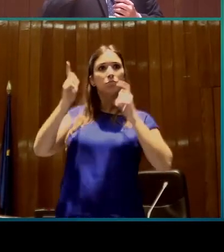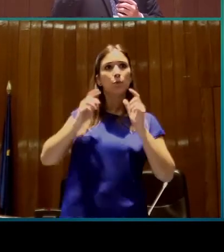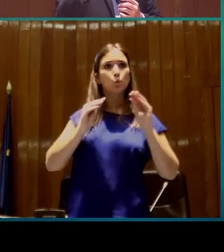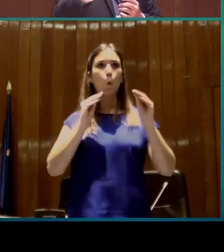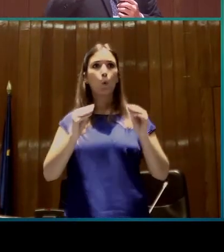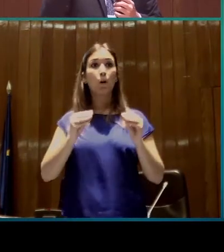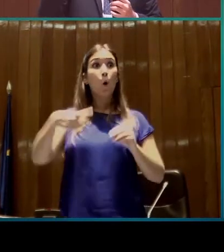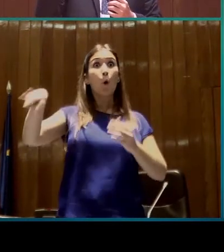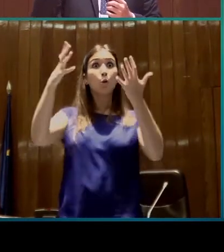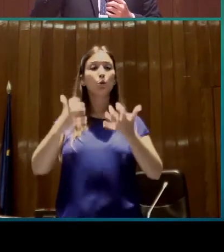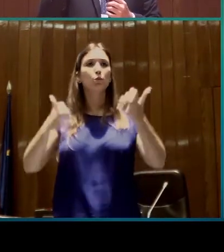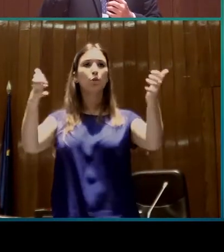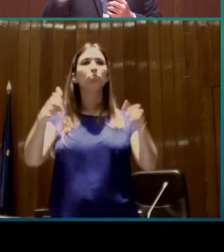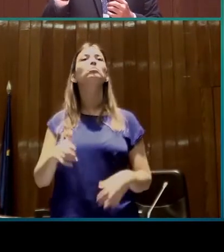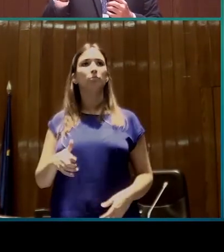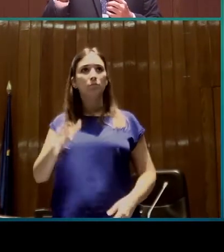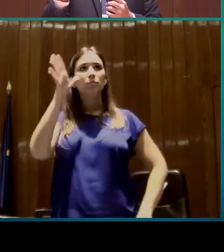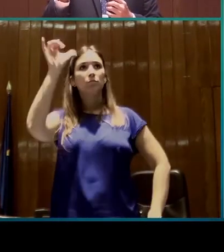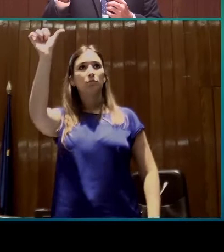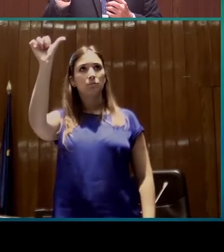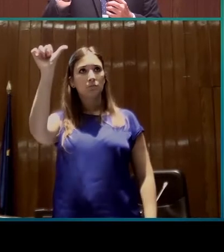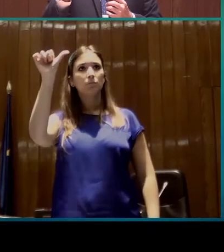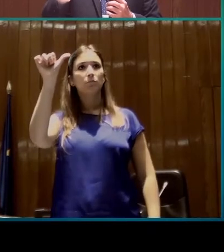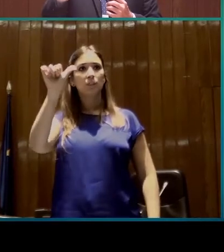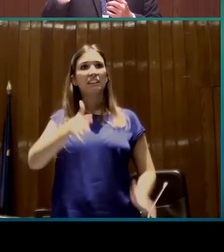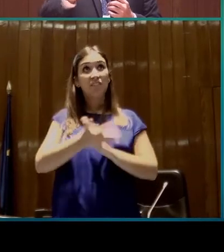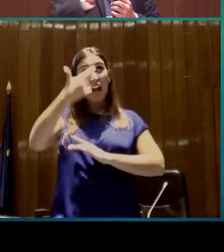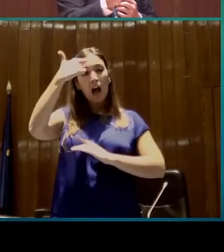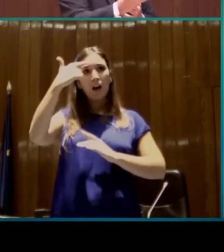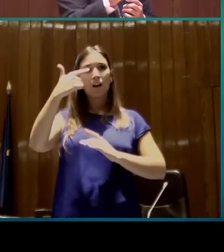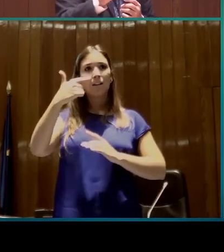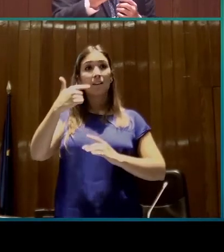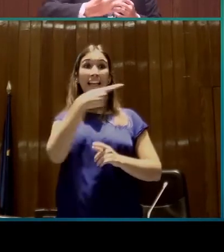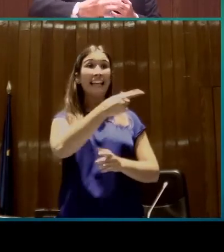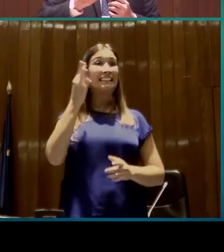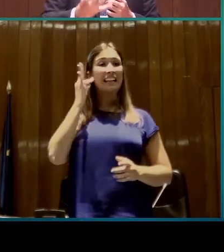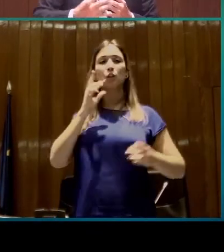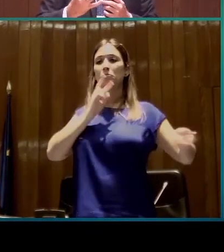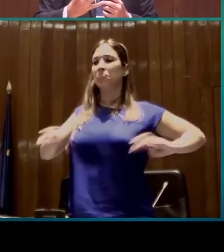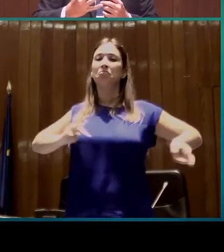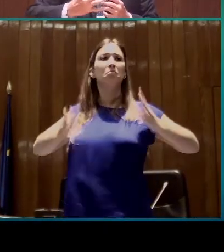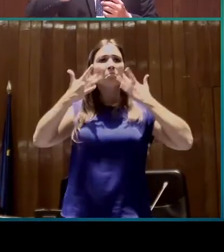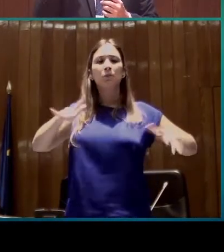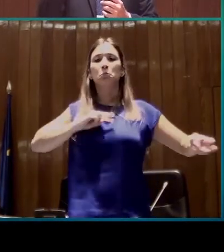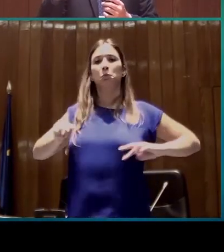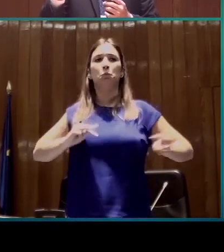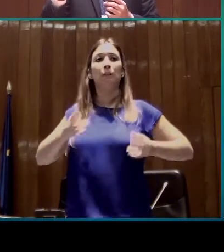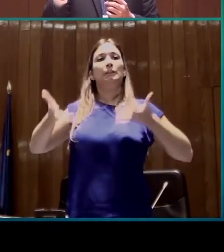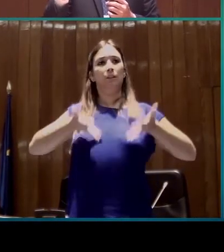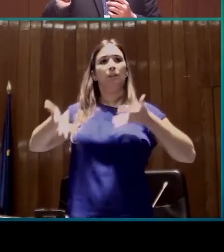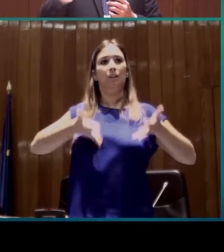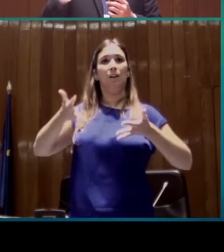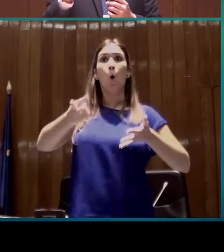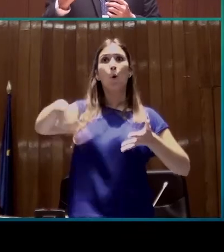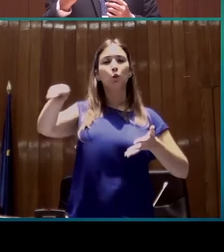gesticulando, ustedes están teniendo una serie de ideas, o sea, ella está transmitiendo a través de una serie de gestos